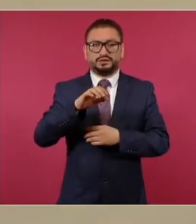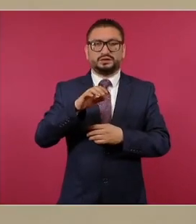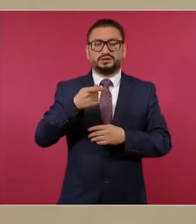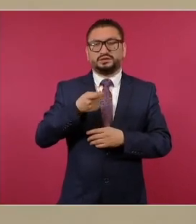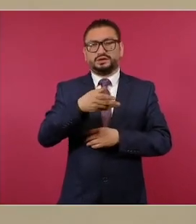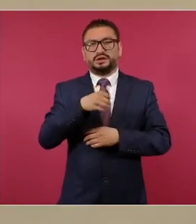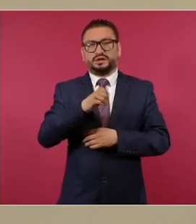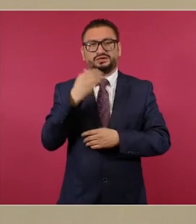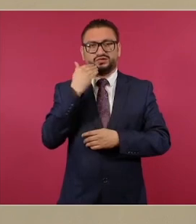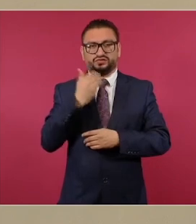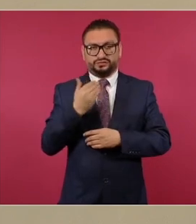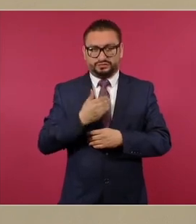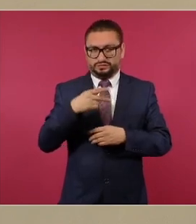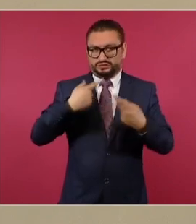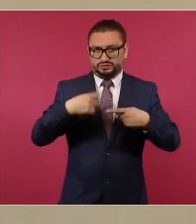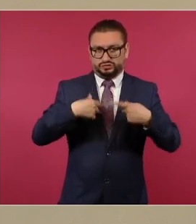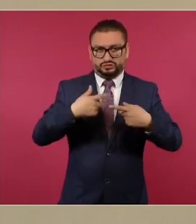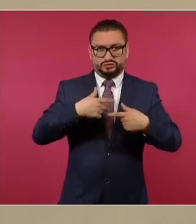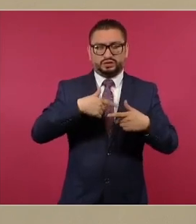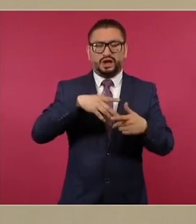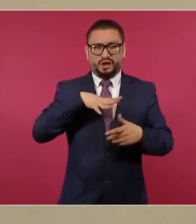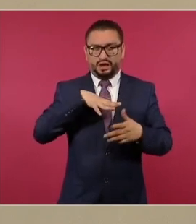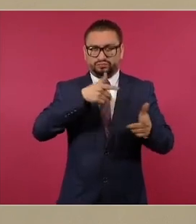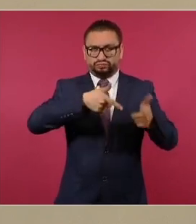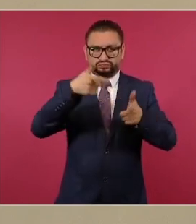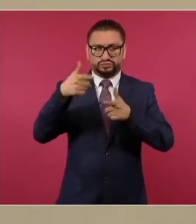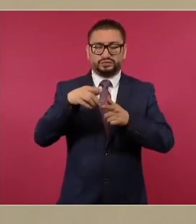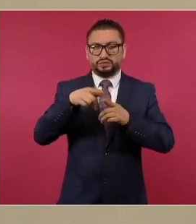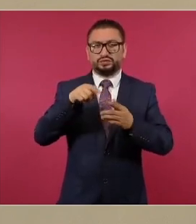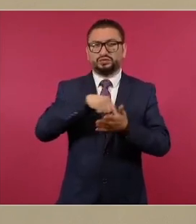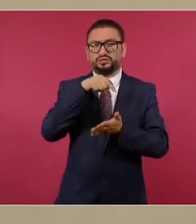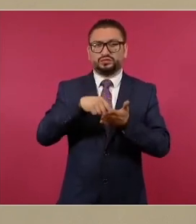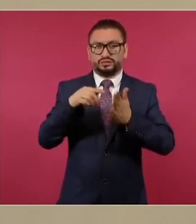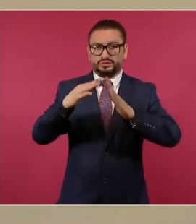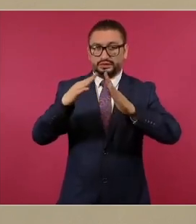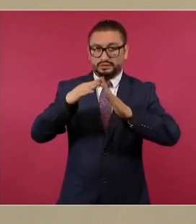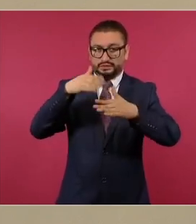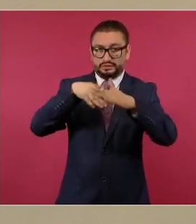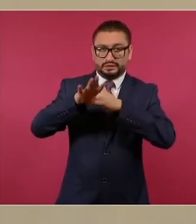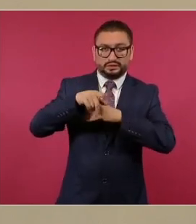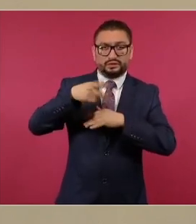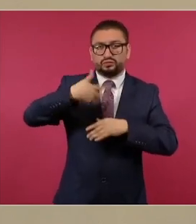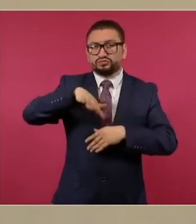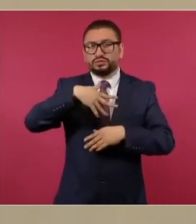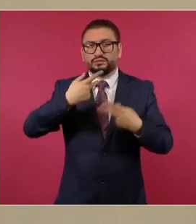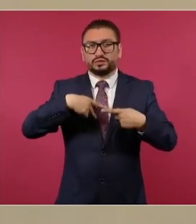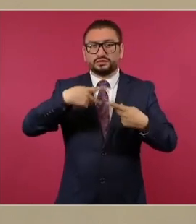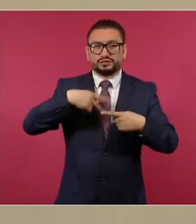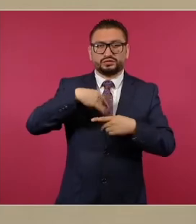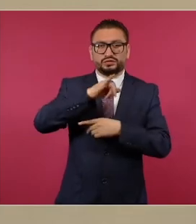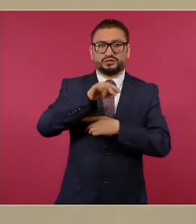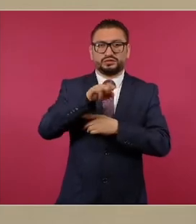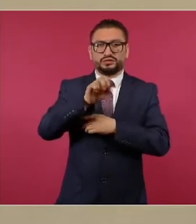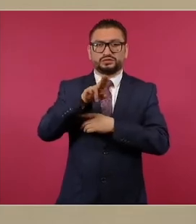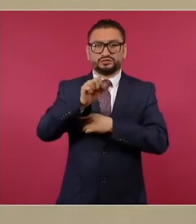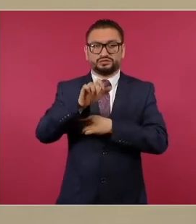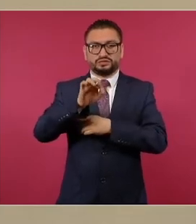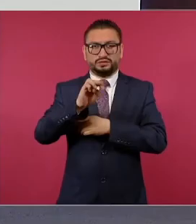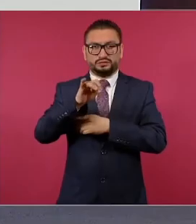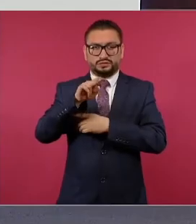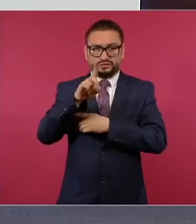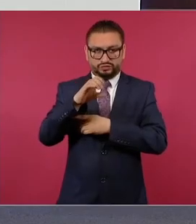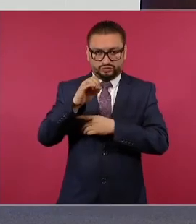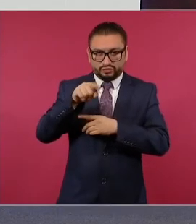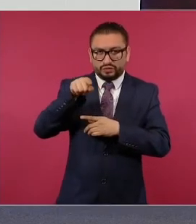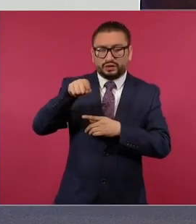y otros hombres armados, llegaron hasta un domicilio en Cerocahui en busca de una persona de nombre Jesús Armando. En